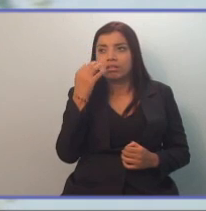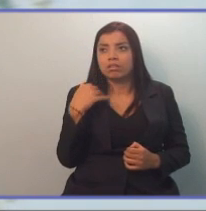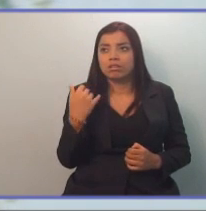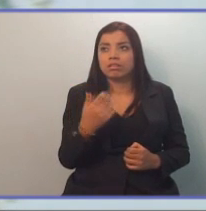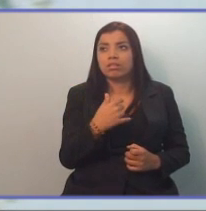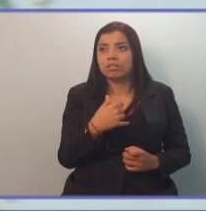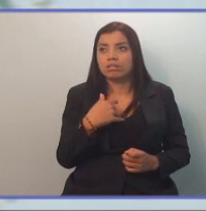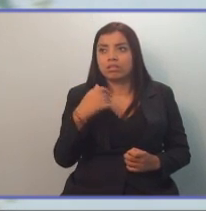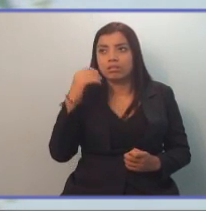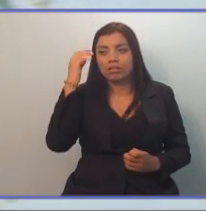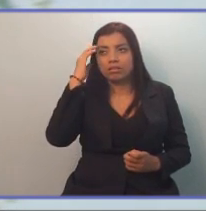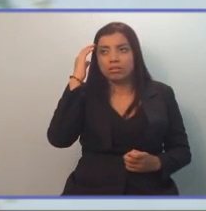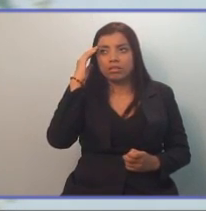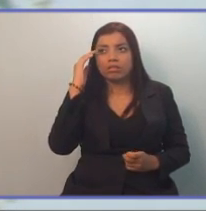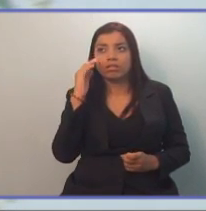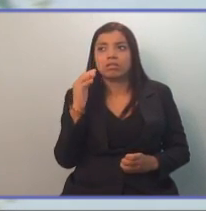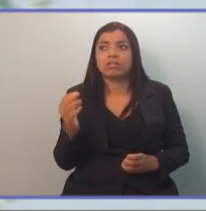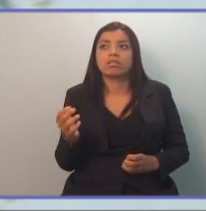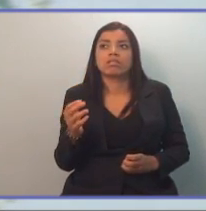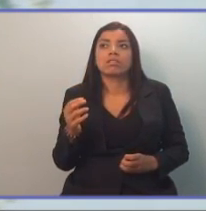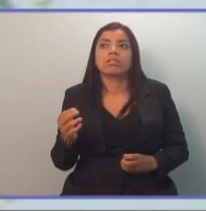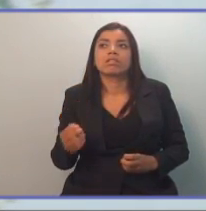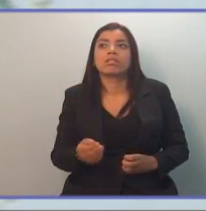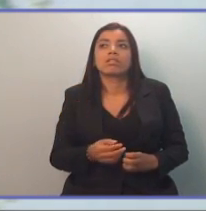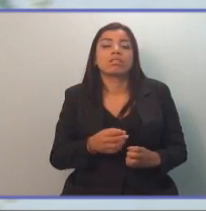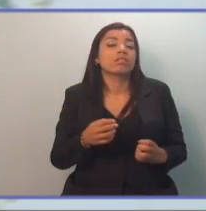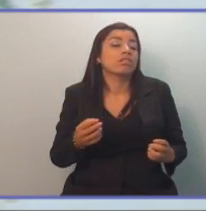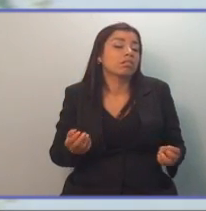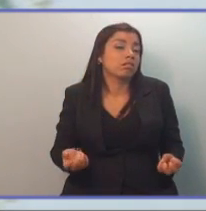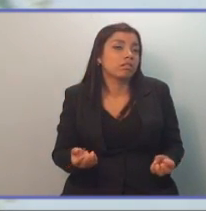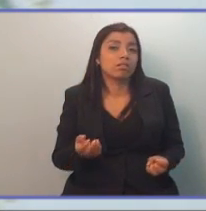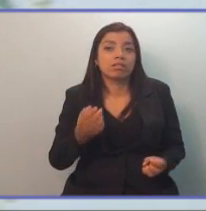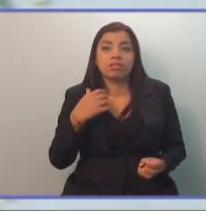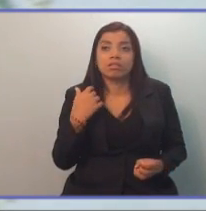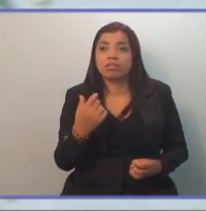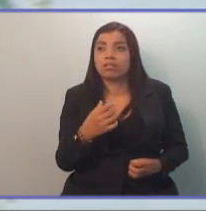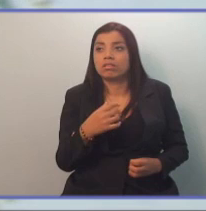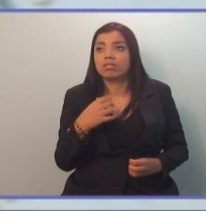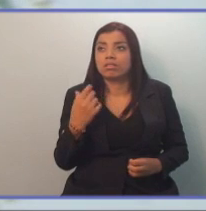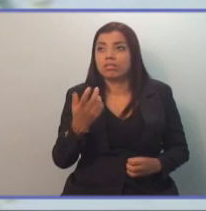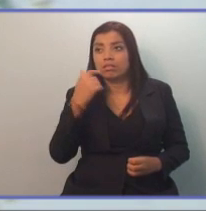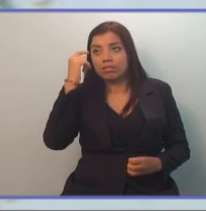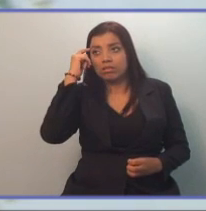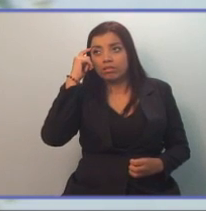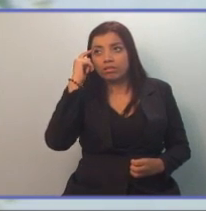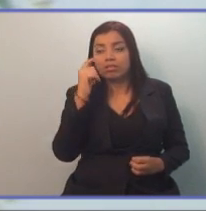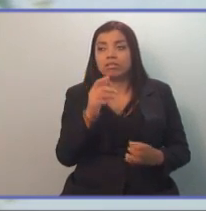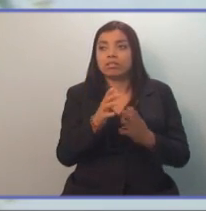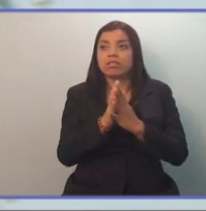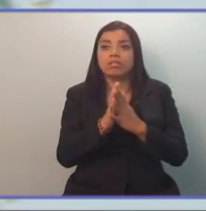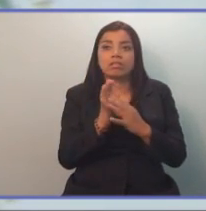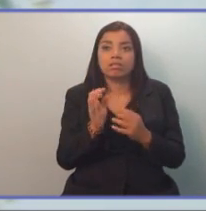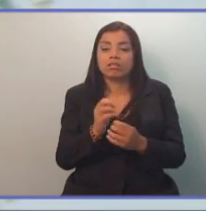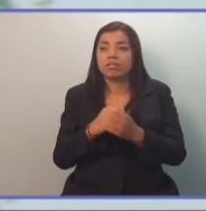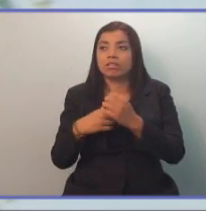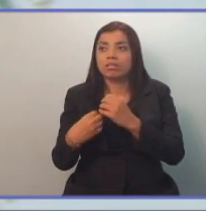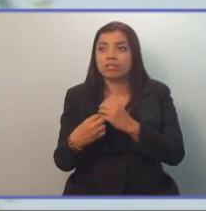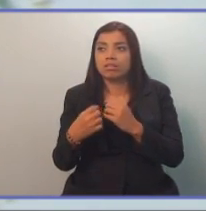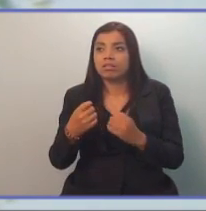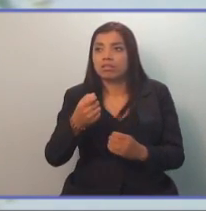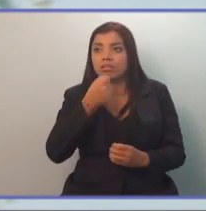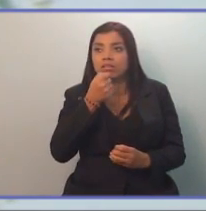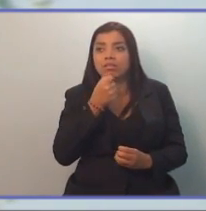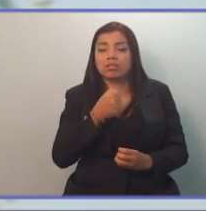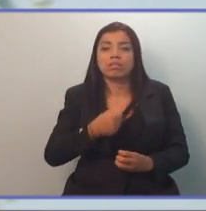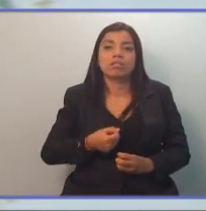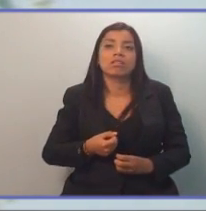pensar también qué ocurría, y nos pusimos a pensar en ese momento y le pedimos a la oficial de acceso a la información